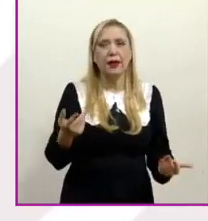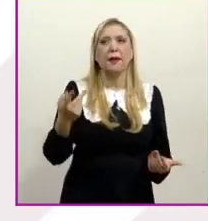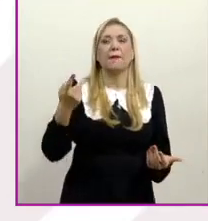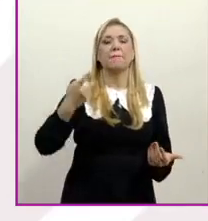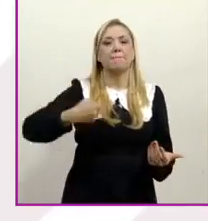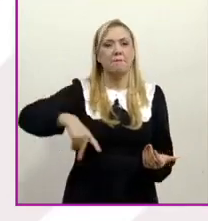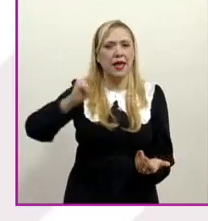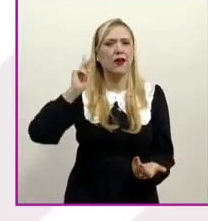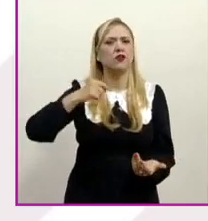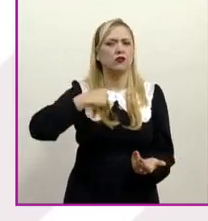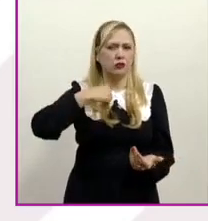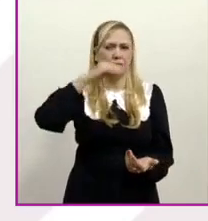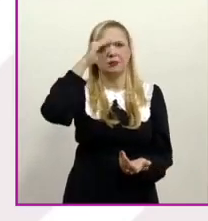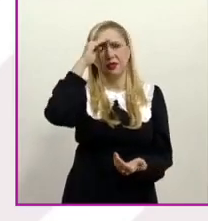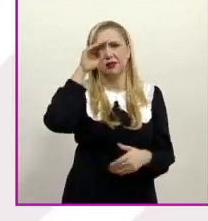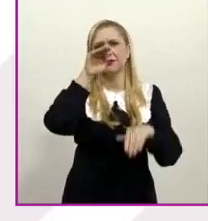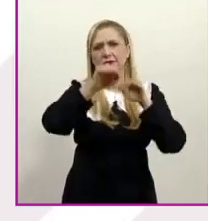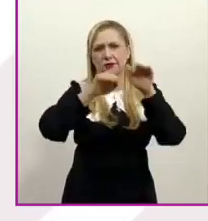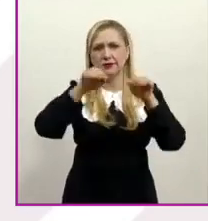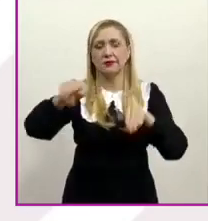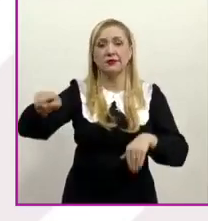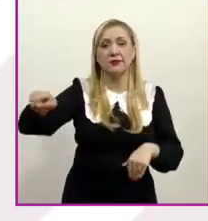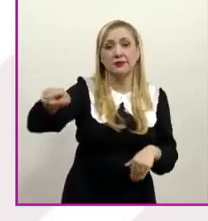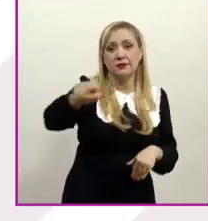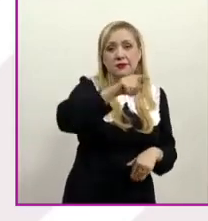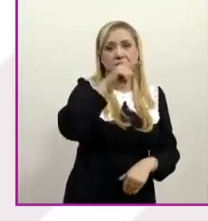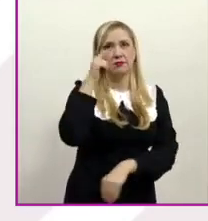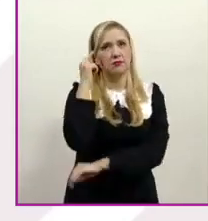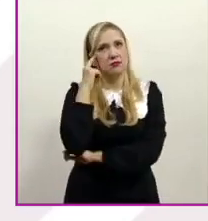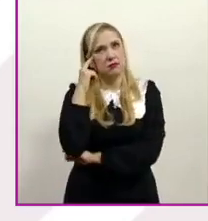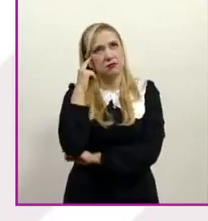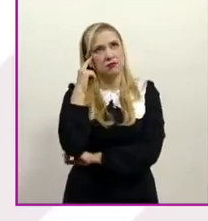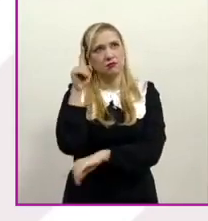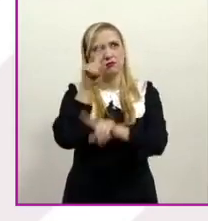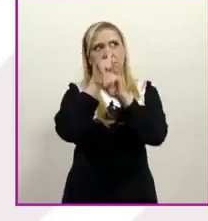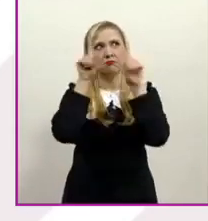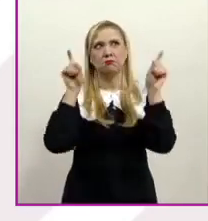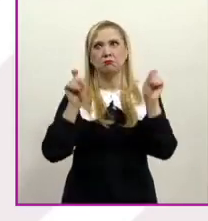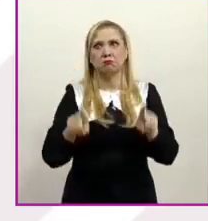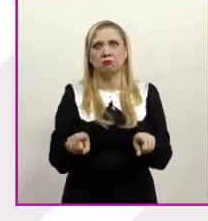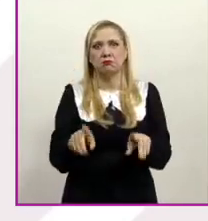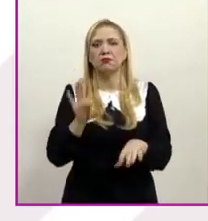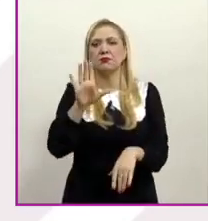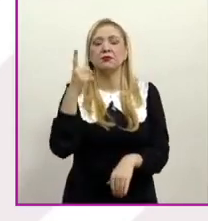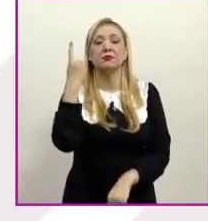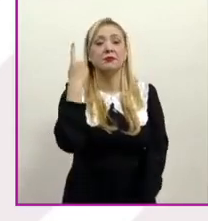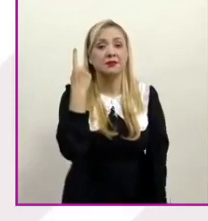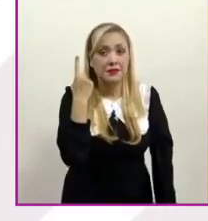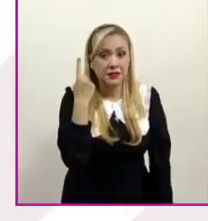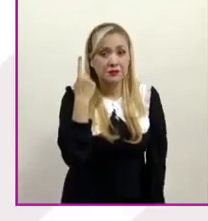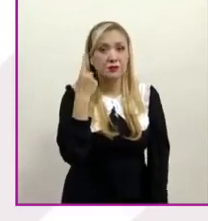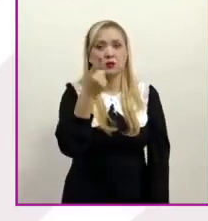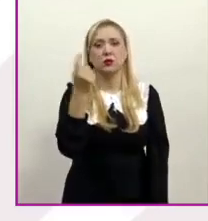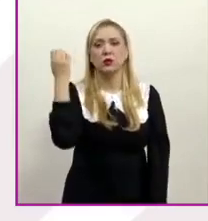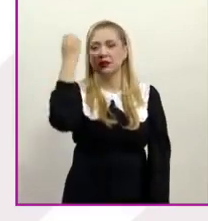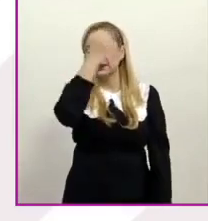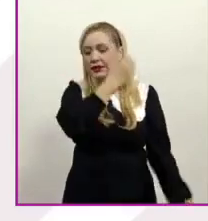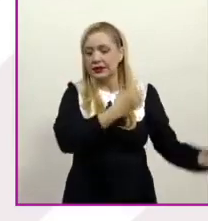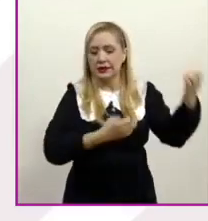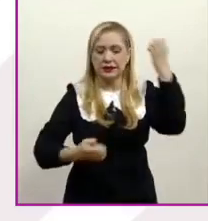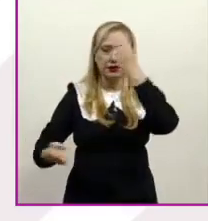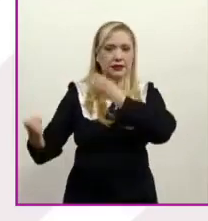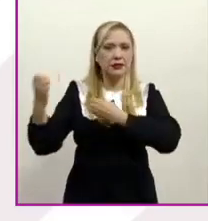Pero creo que sí invitaría a todos aquellos que se están cuestionando qué onda, primero que hagan un diagnóstico